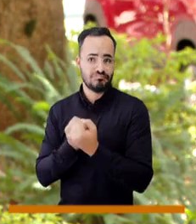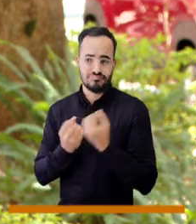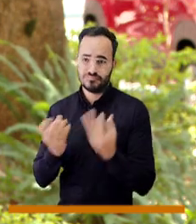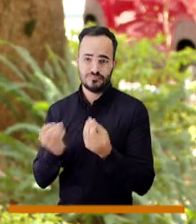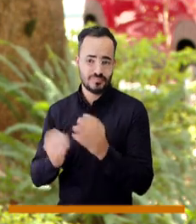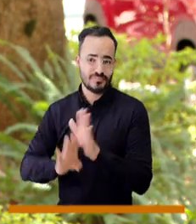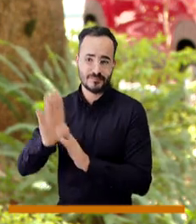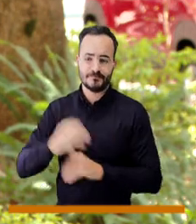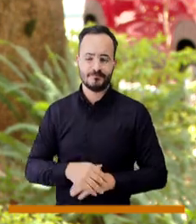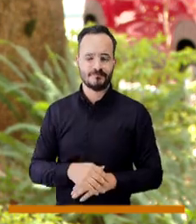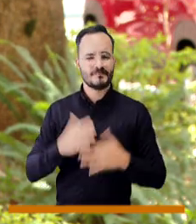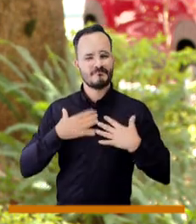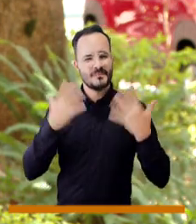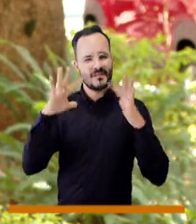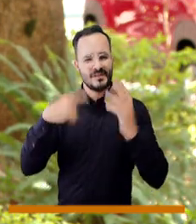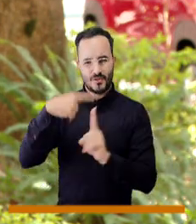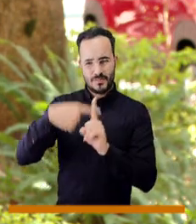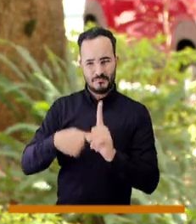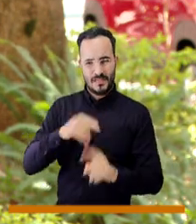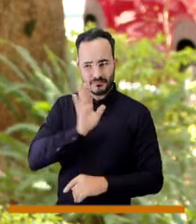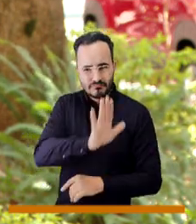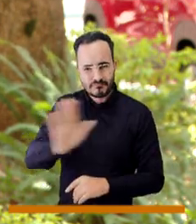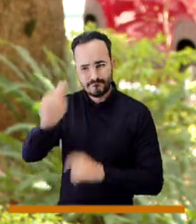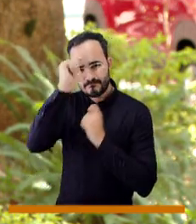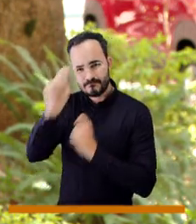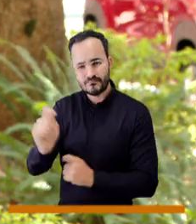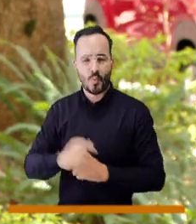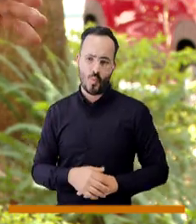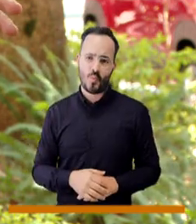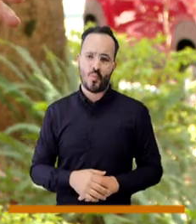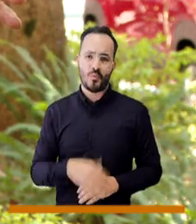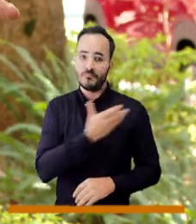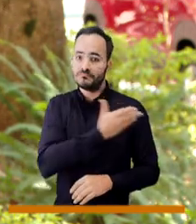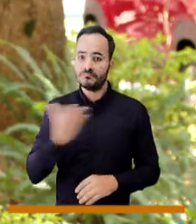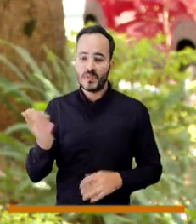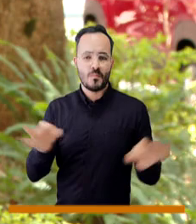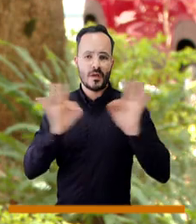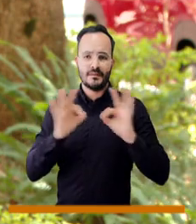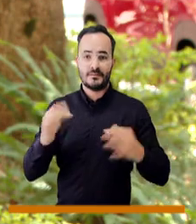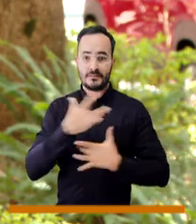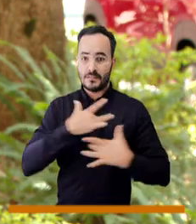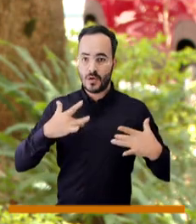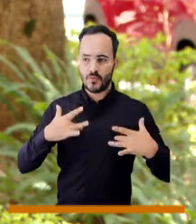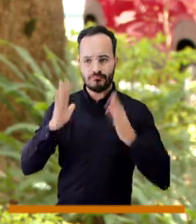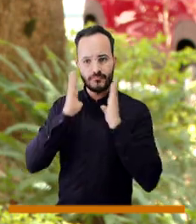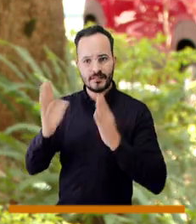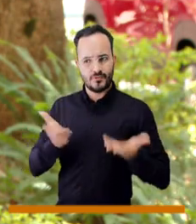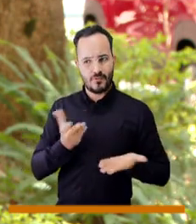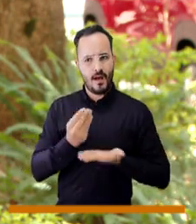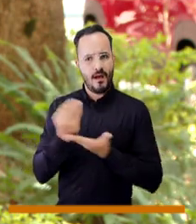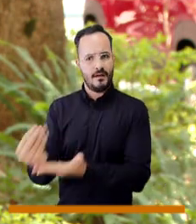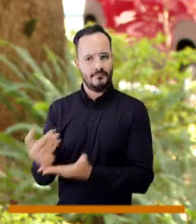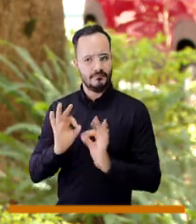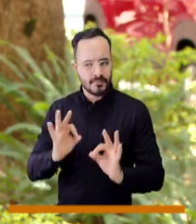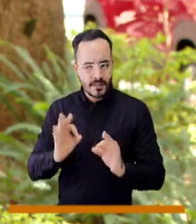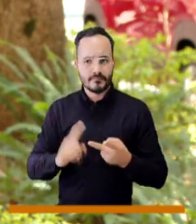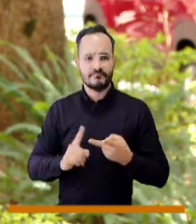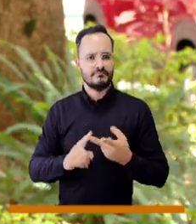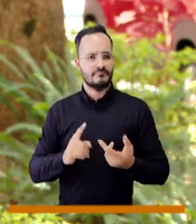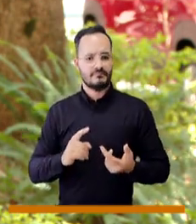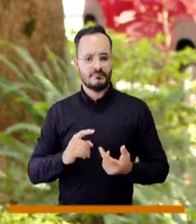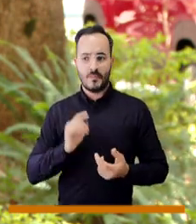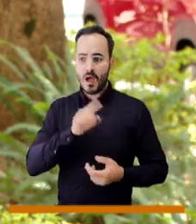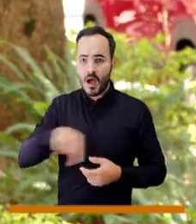país. Felicitaciones en este mes. Hay que garantizarles seguridad social en salud, hay que